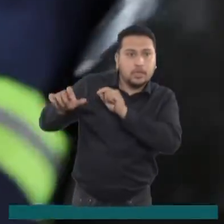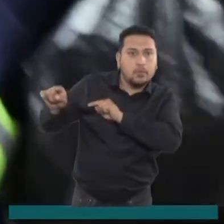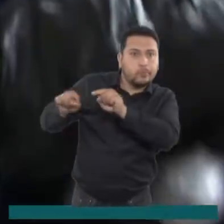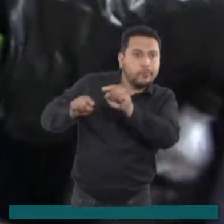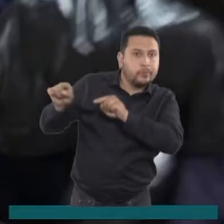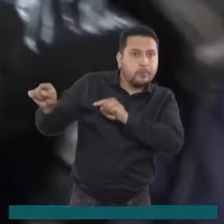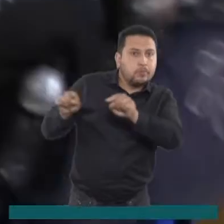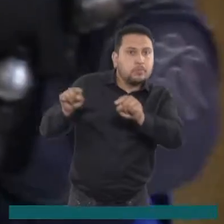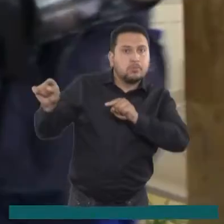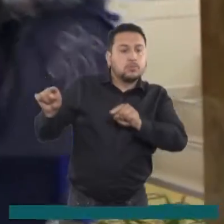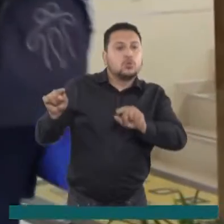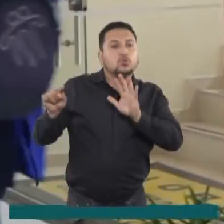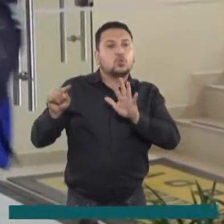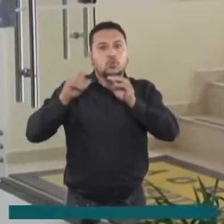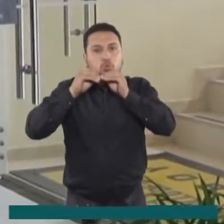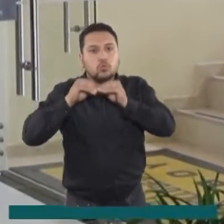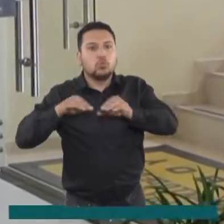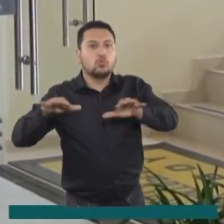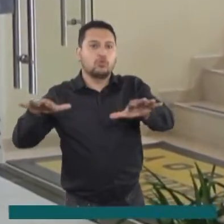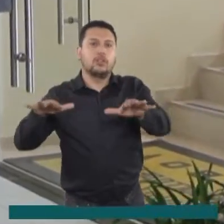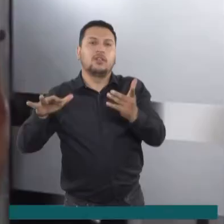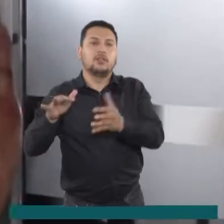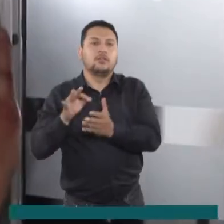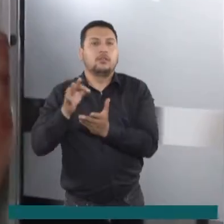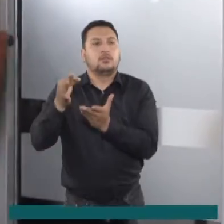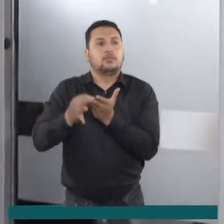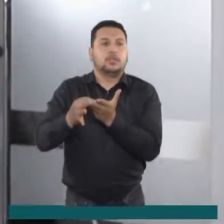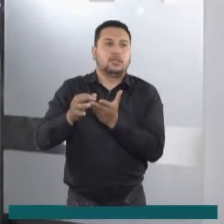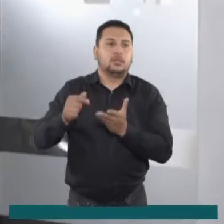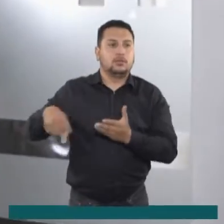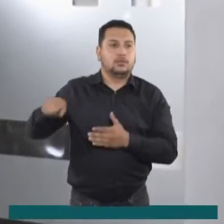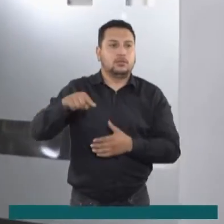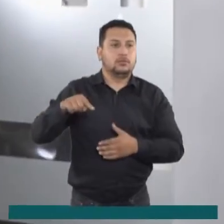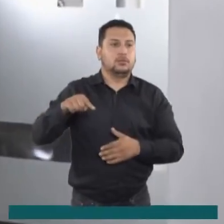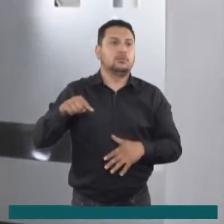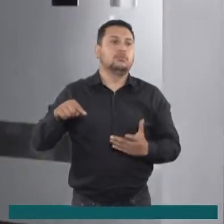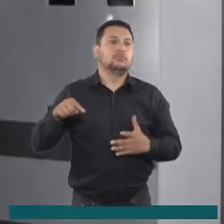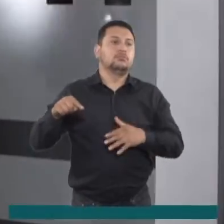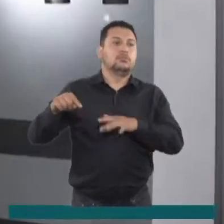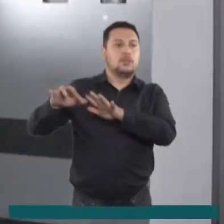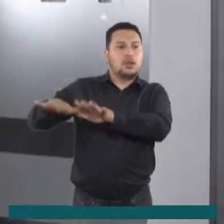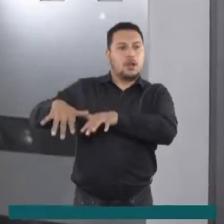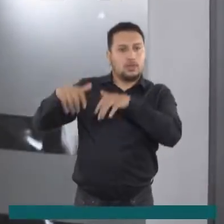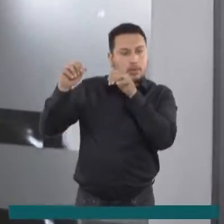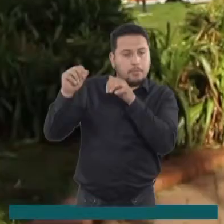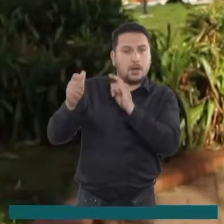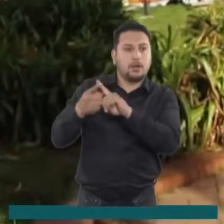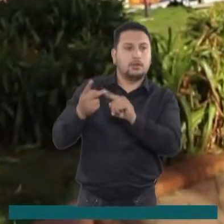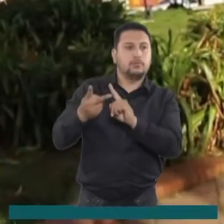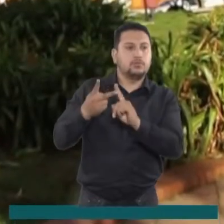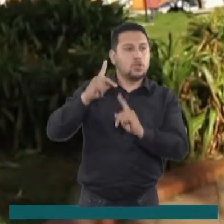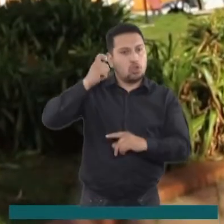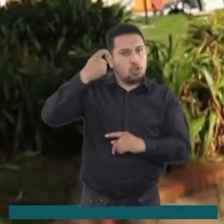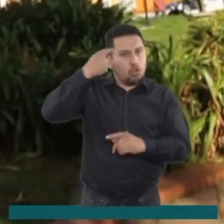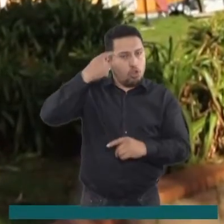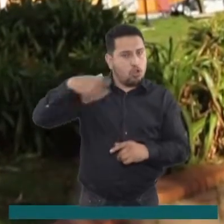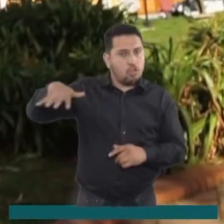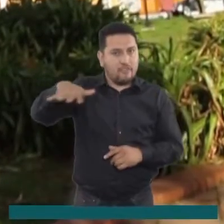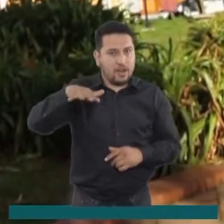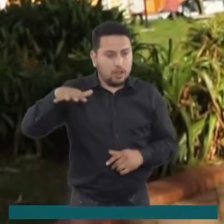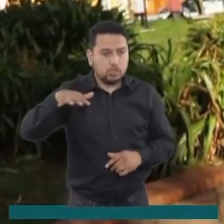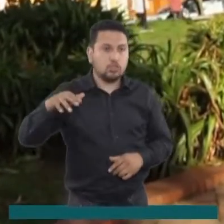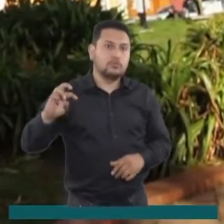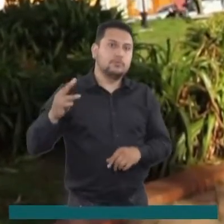presta recorriendo pasillos y oficinas de los edificios públicos de la capital boyacense. En la asamblea, en